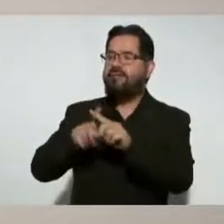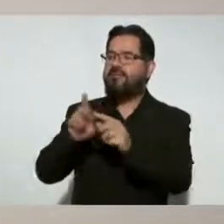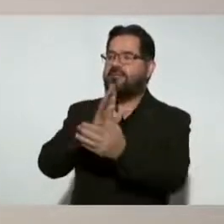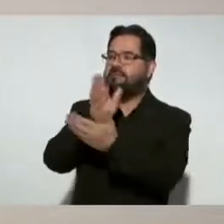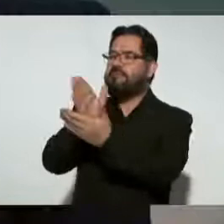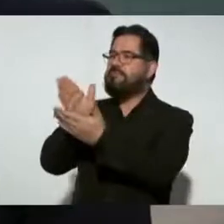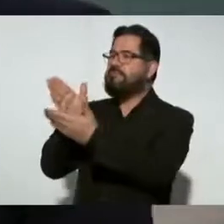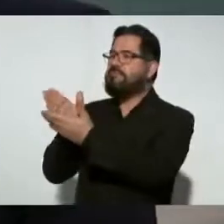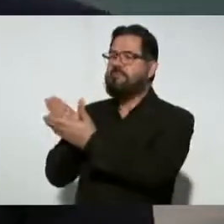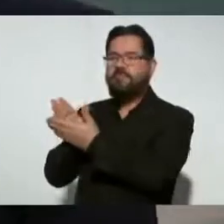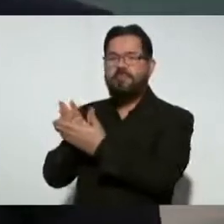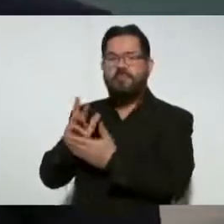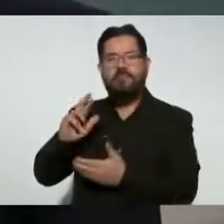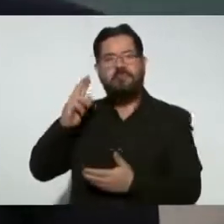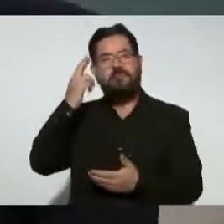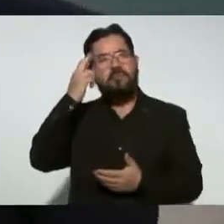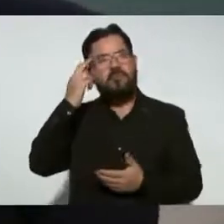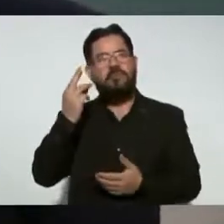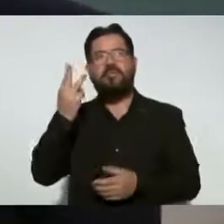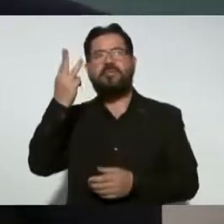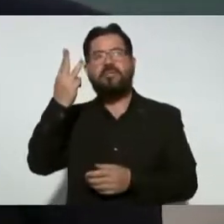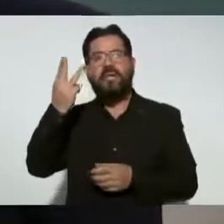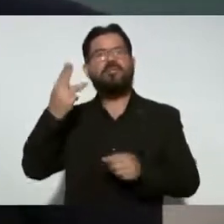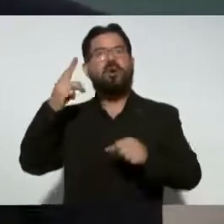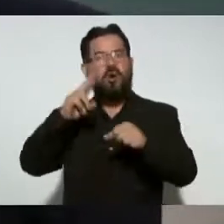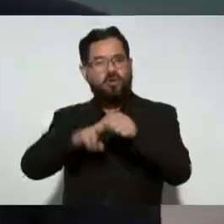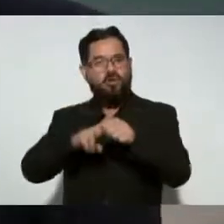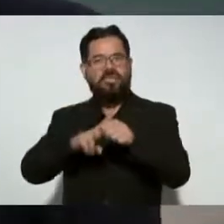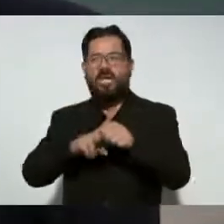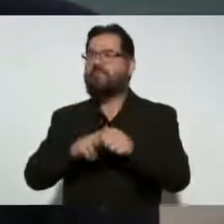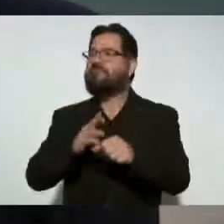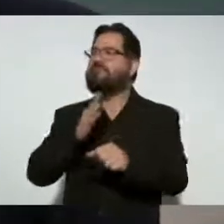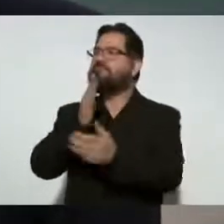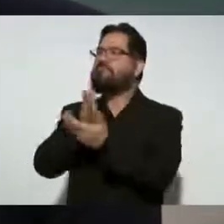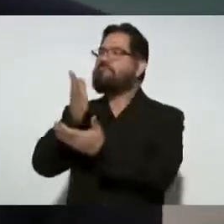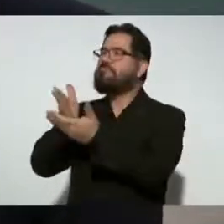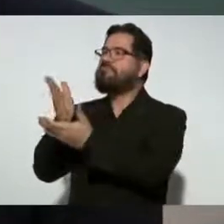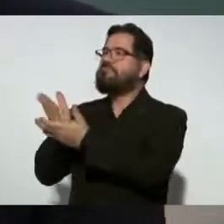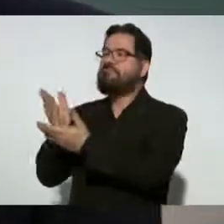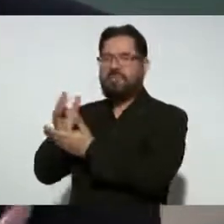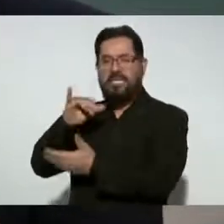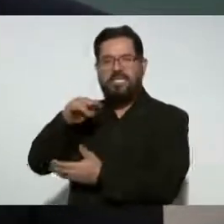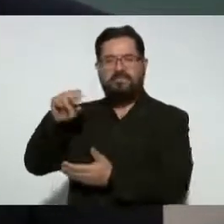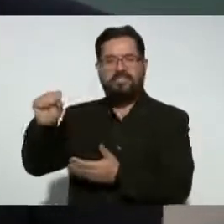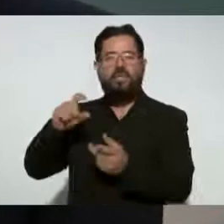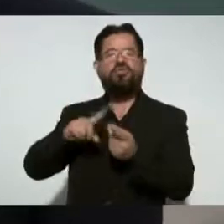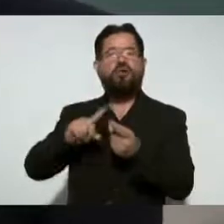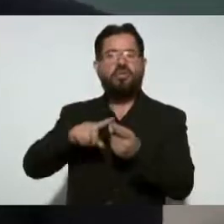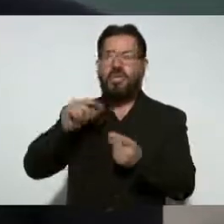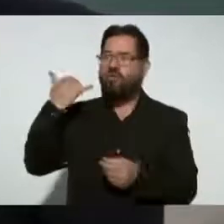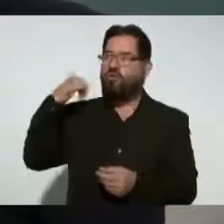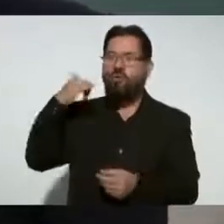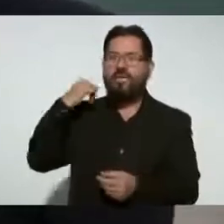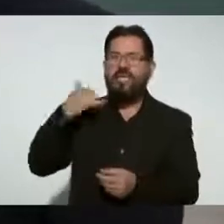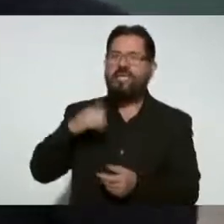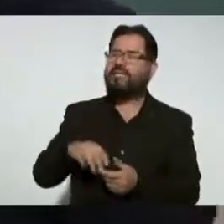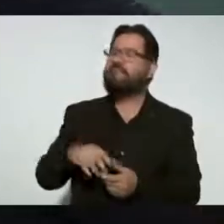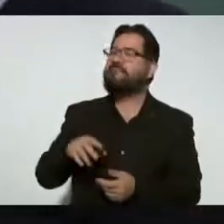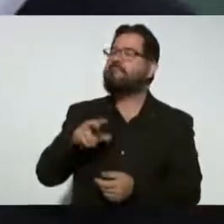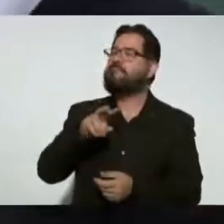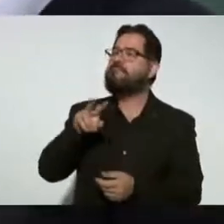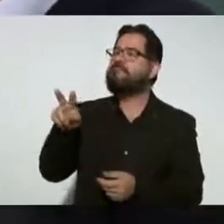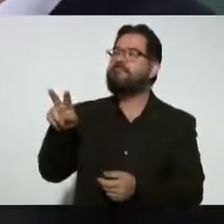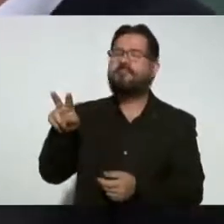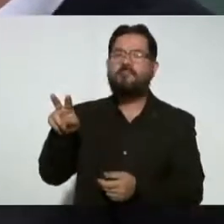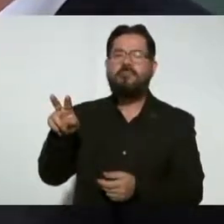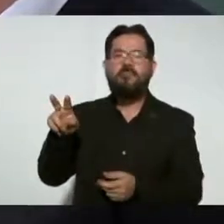recuerdo que tres hospitales del IMSS Bienestar que visitamos en Yucatán, ninguno